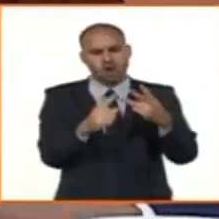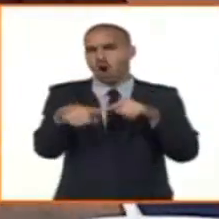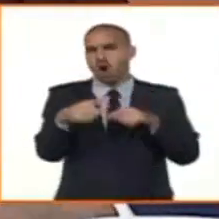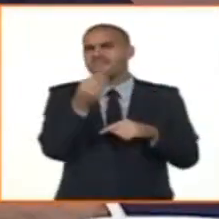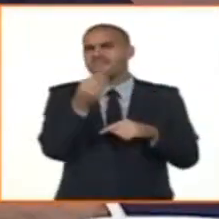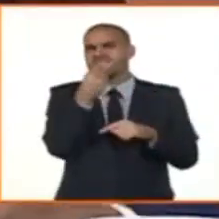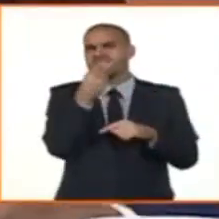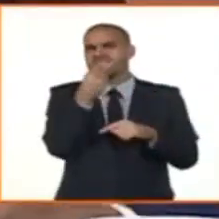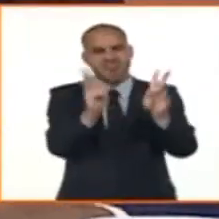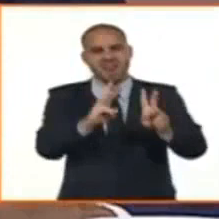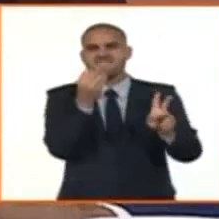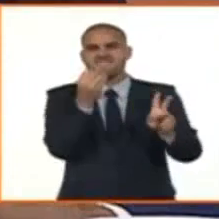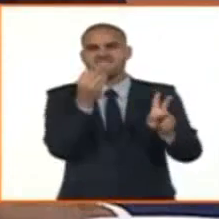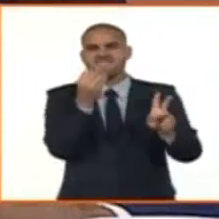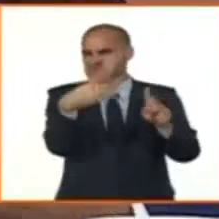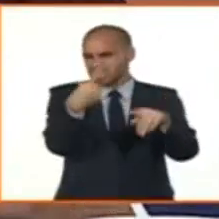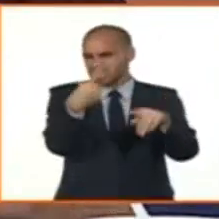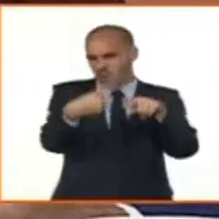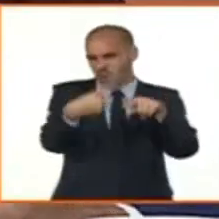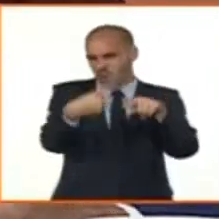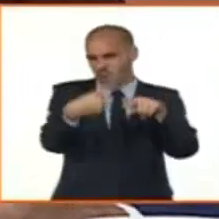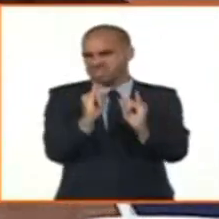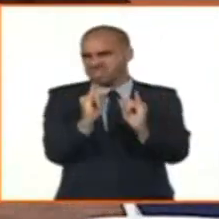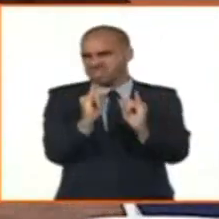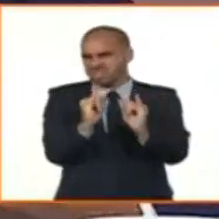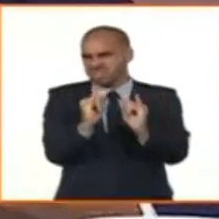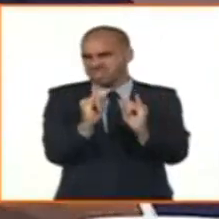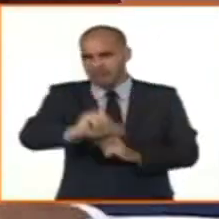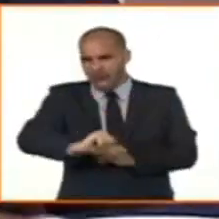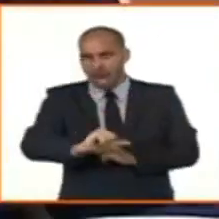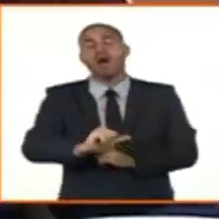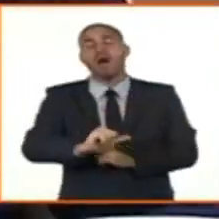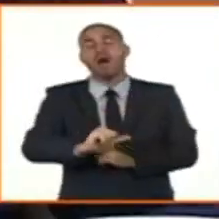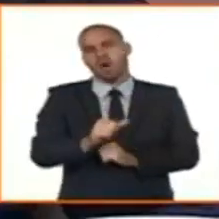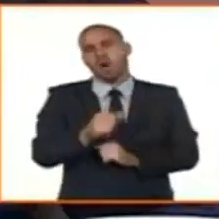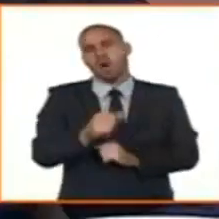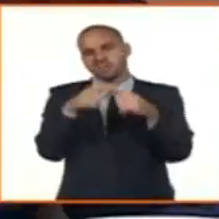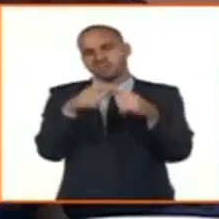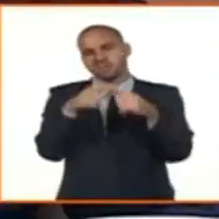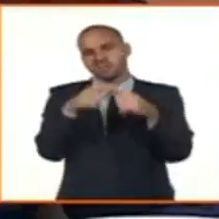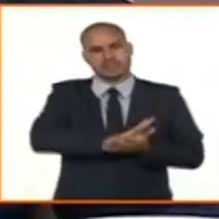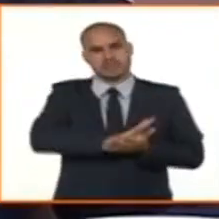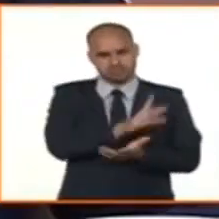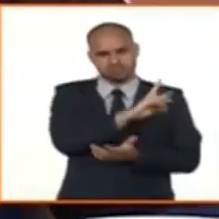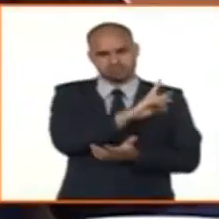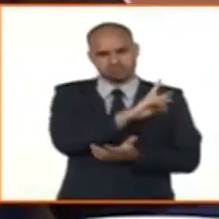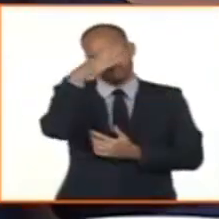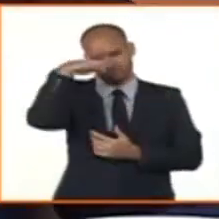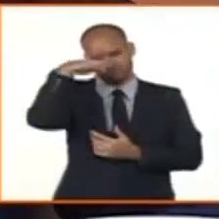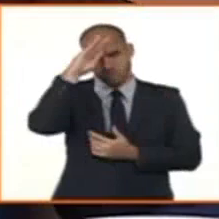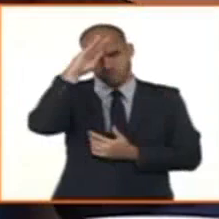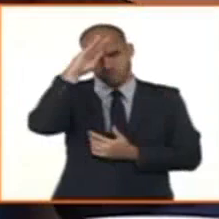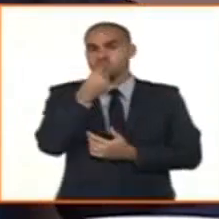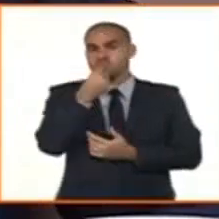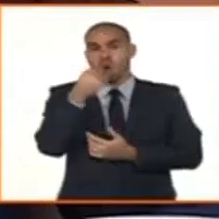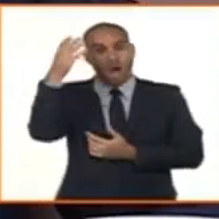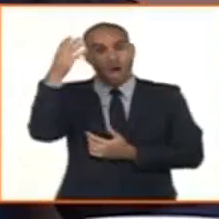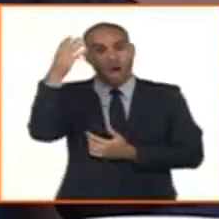otra política que persigue el mismo objetivo, derrocar a la Revolución Cubana y restablecer la hegemonía de los Estados Unidos sobre nuestro